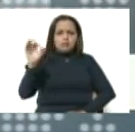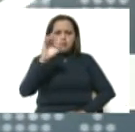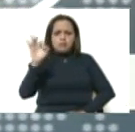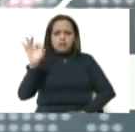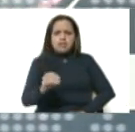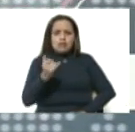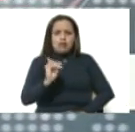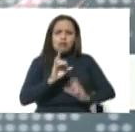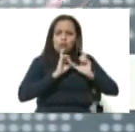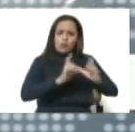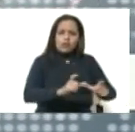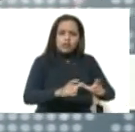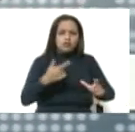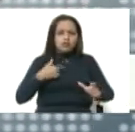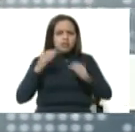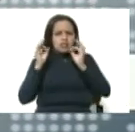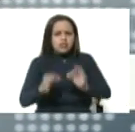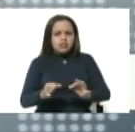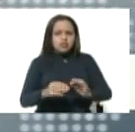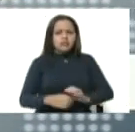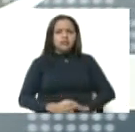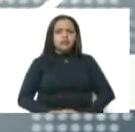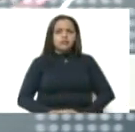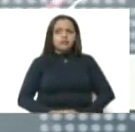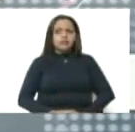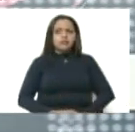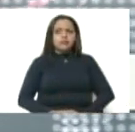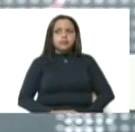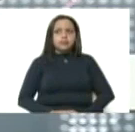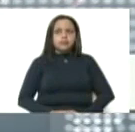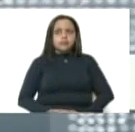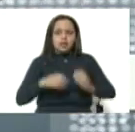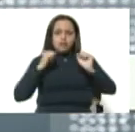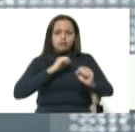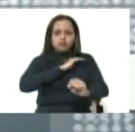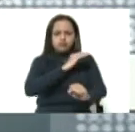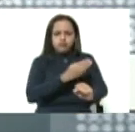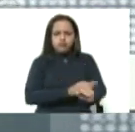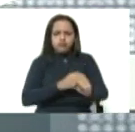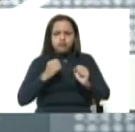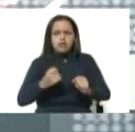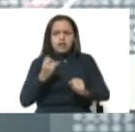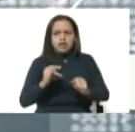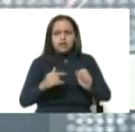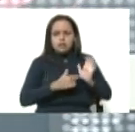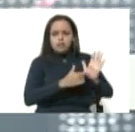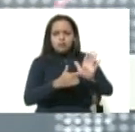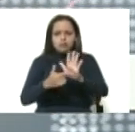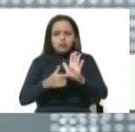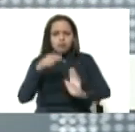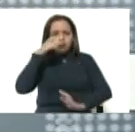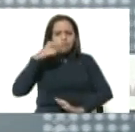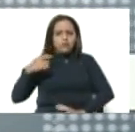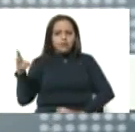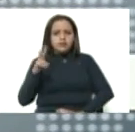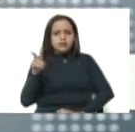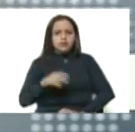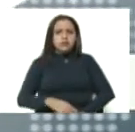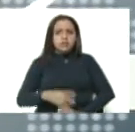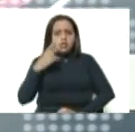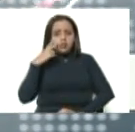Y estoy seguro que con el esfuerzo que hasta ahora y la valentía y el pezón que hemos traído por el pueblo de Venezuela, lograremos